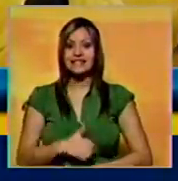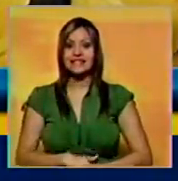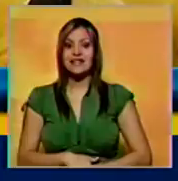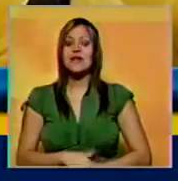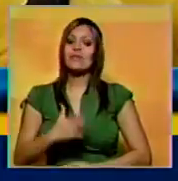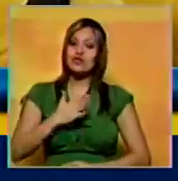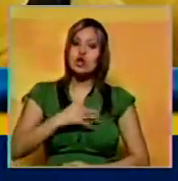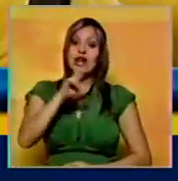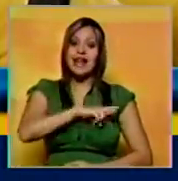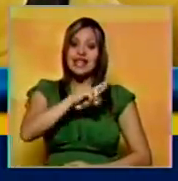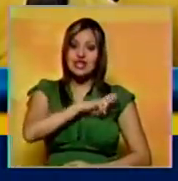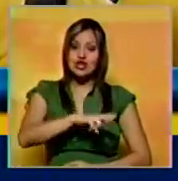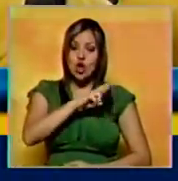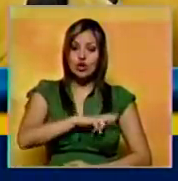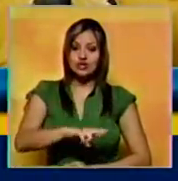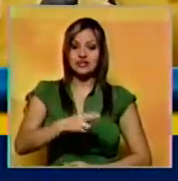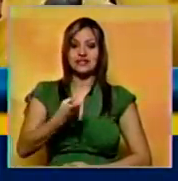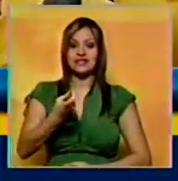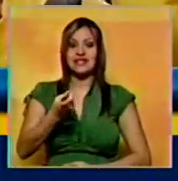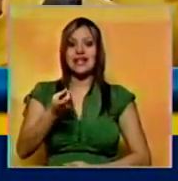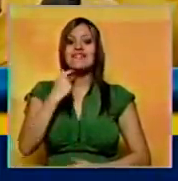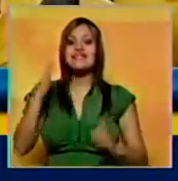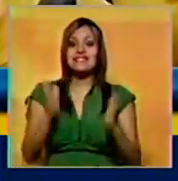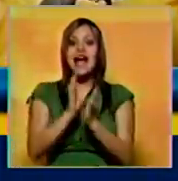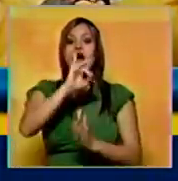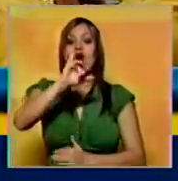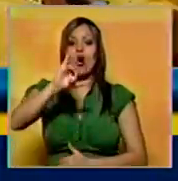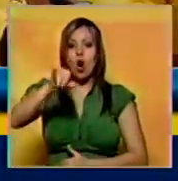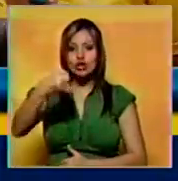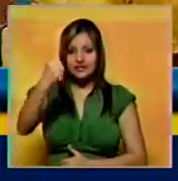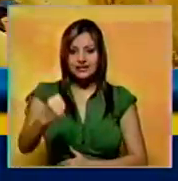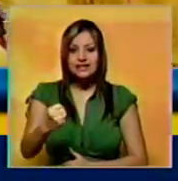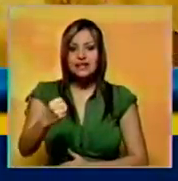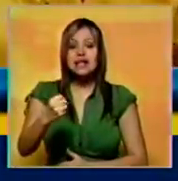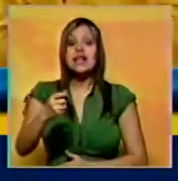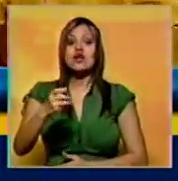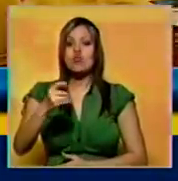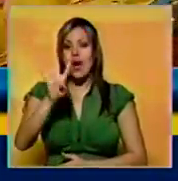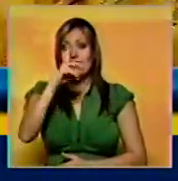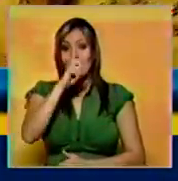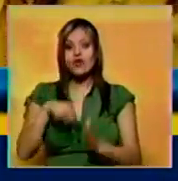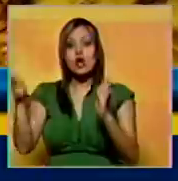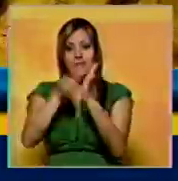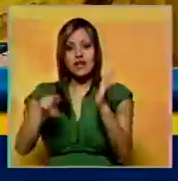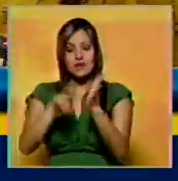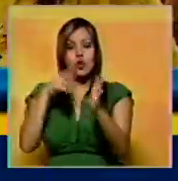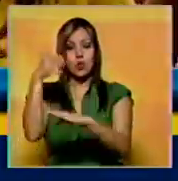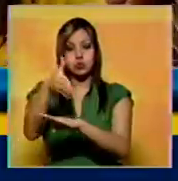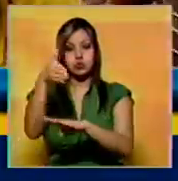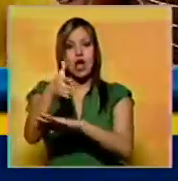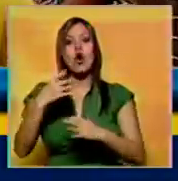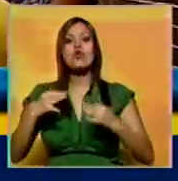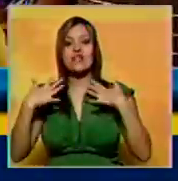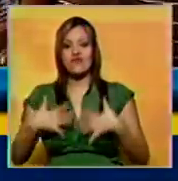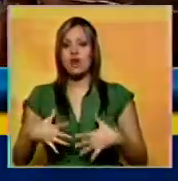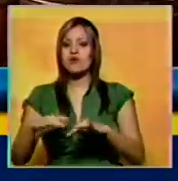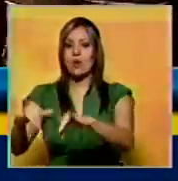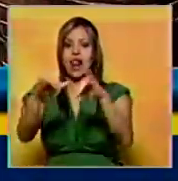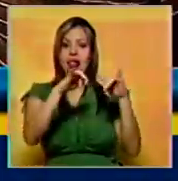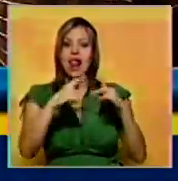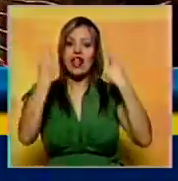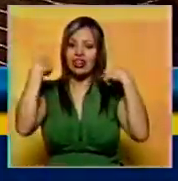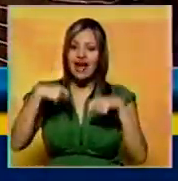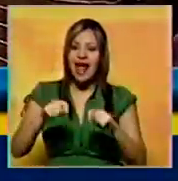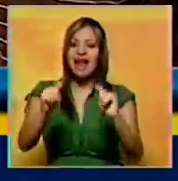somos religiosos de San José de tarves y hemos venido ya alrededor de 4 años ya seguido por supuesto nos uniform y Tratamos de